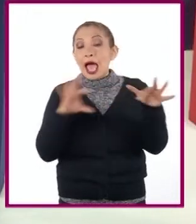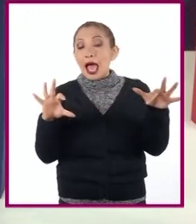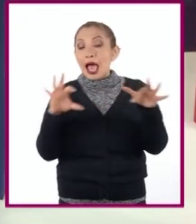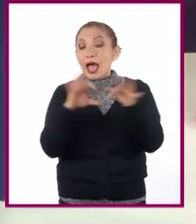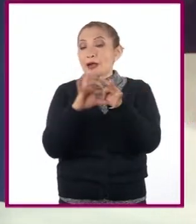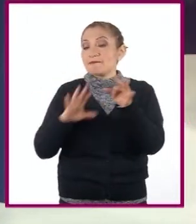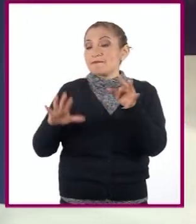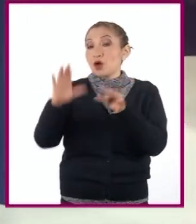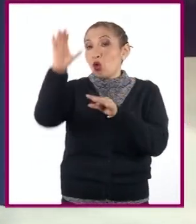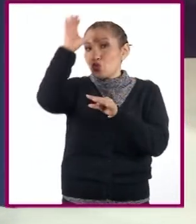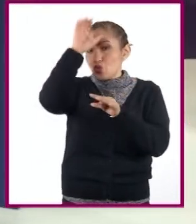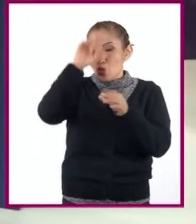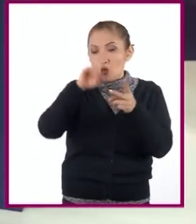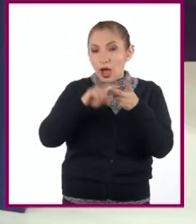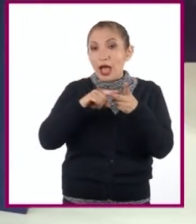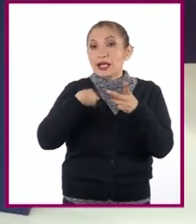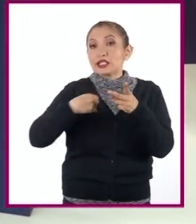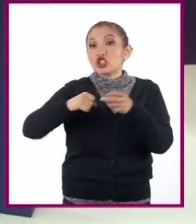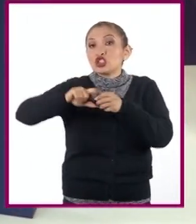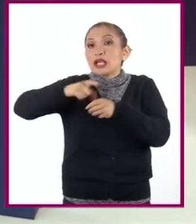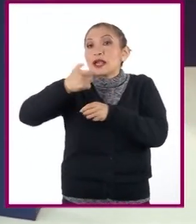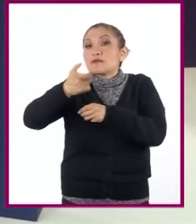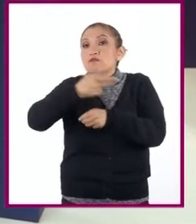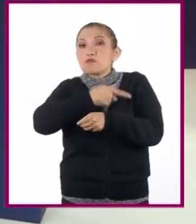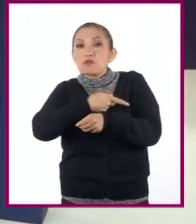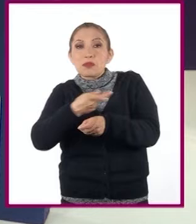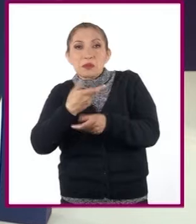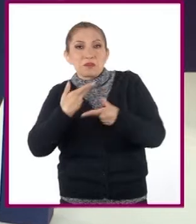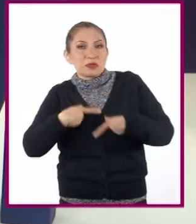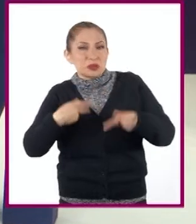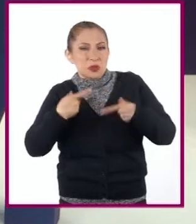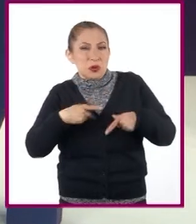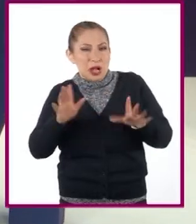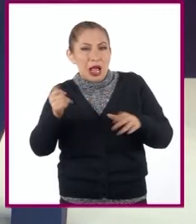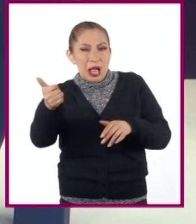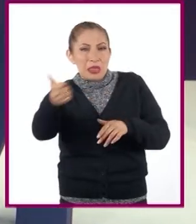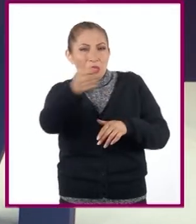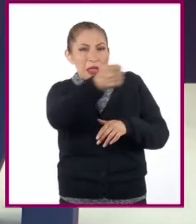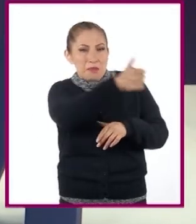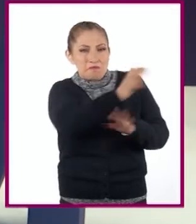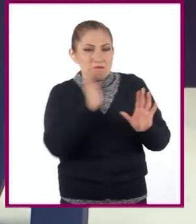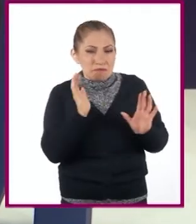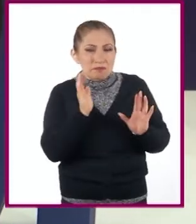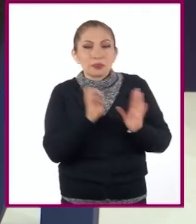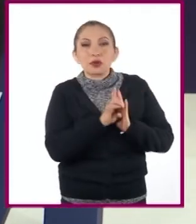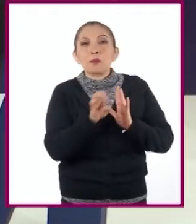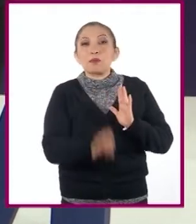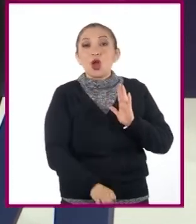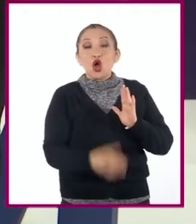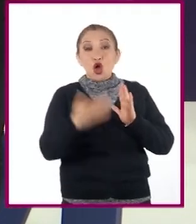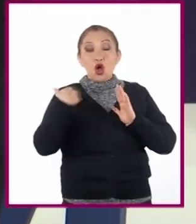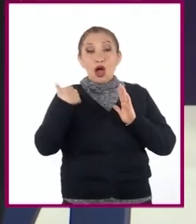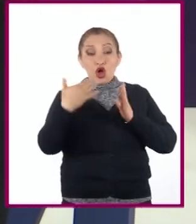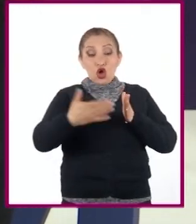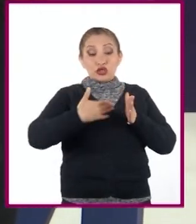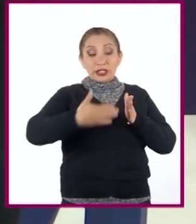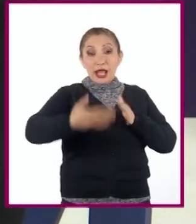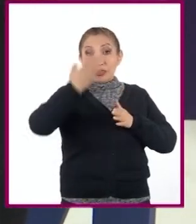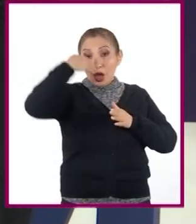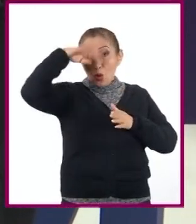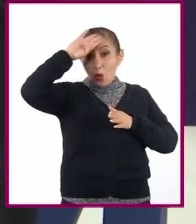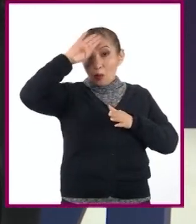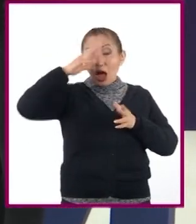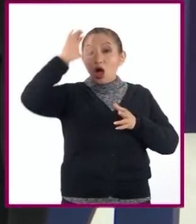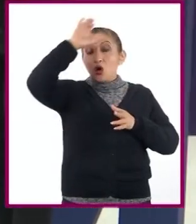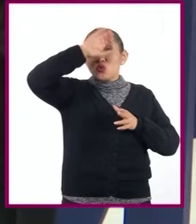los aspectos culturales y socioeconómicos que vive cada sociedad. Por ejemplo, en la cocina cubana se mezcla